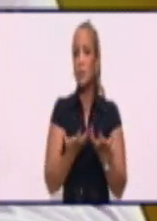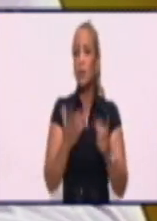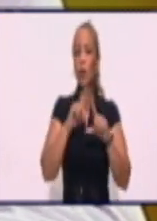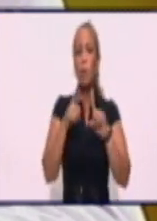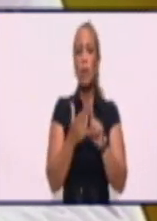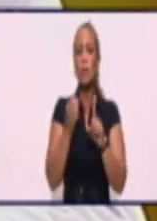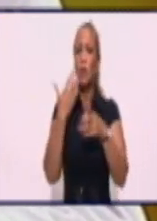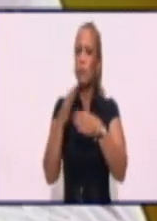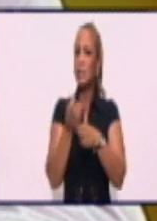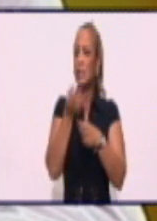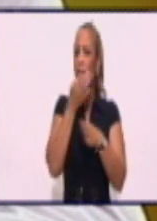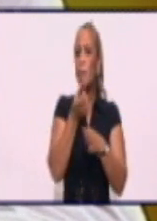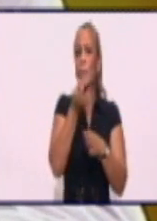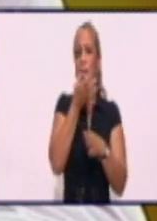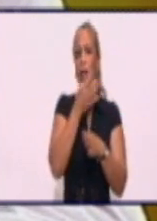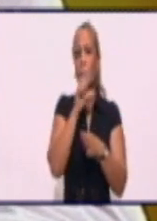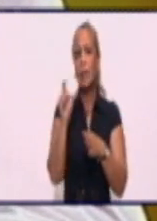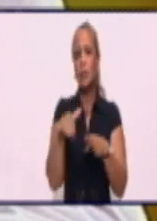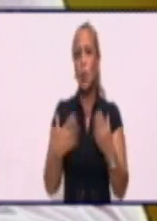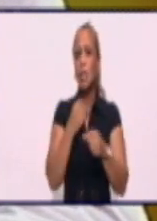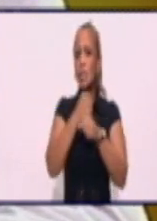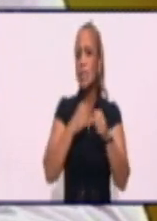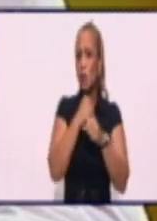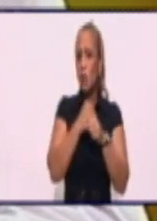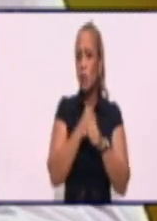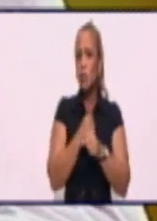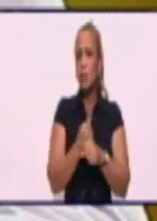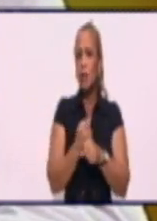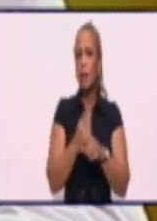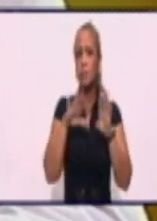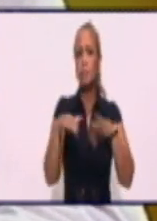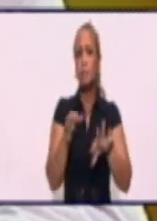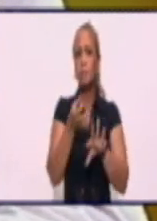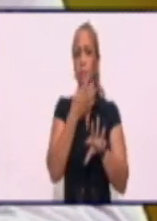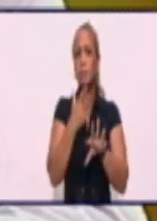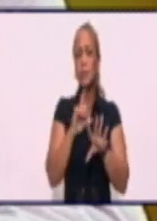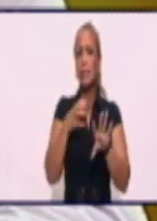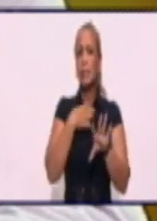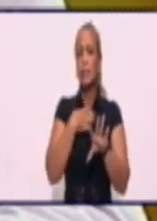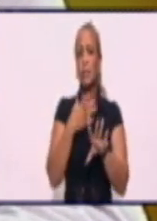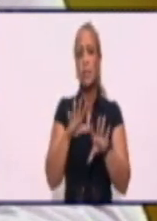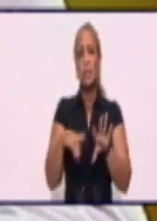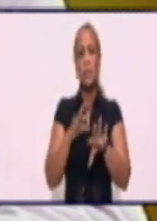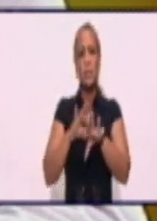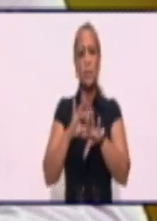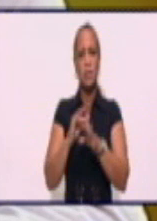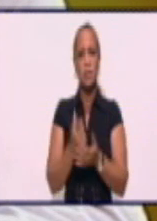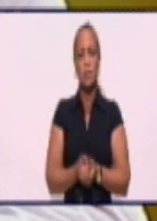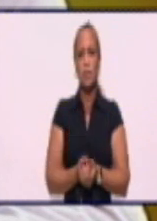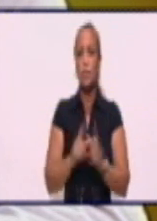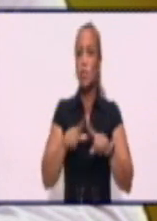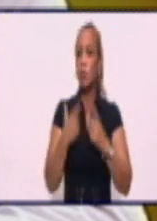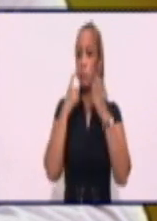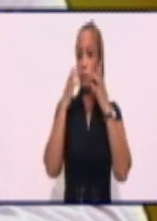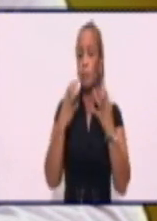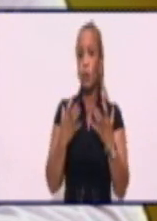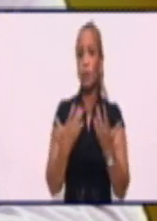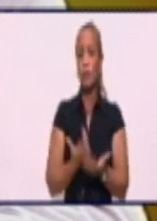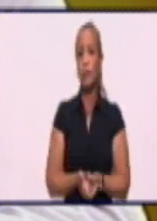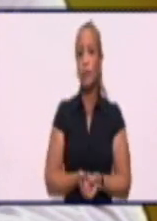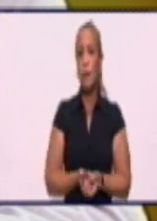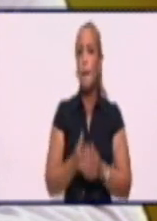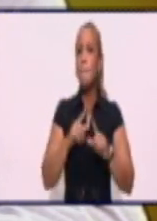citostáticos. Son medicamentos que se usan en aquellos pacientes que tienen neoplasia y que son vitales para que